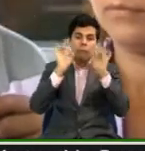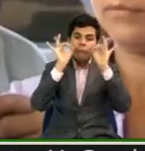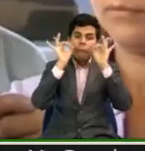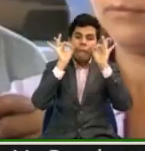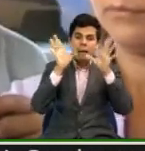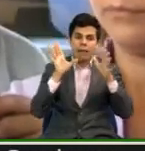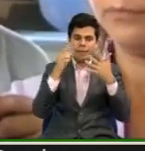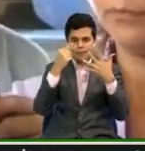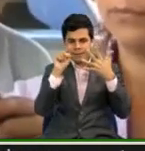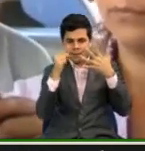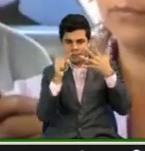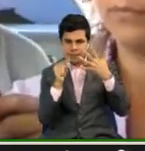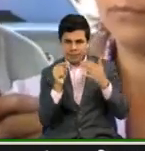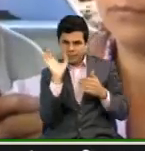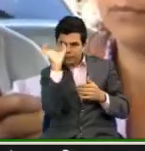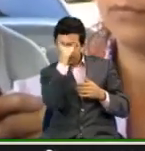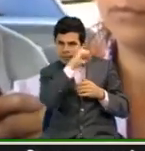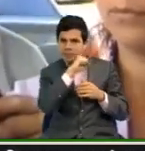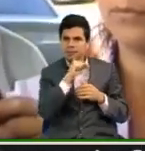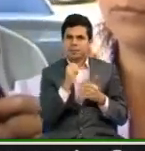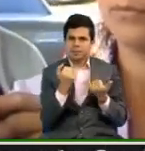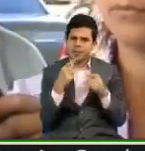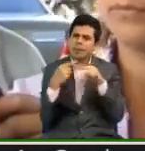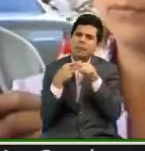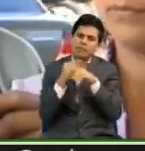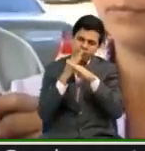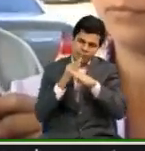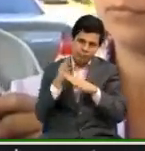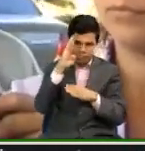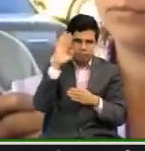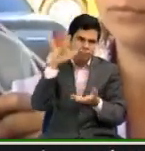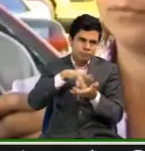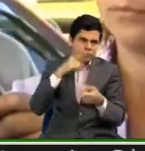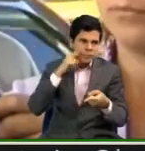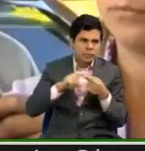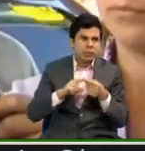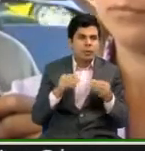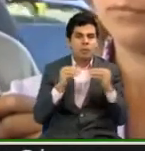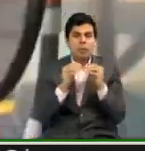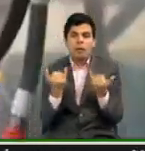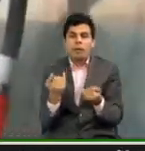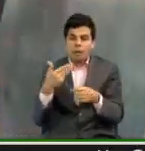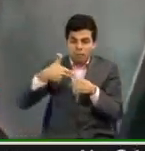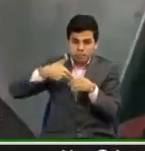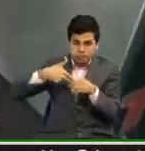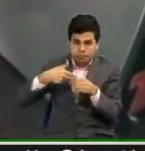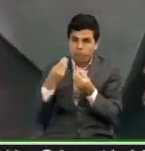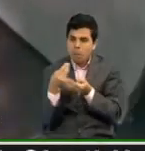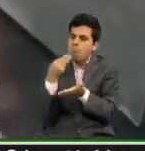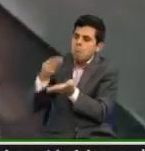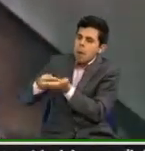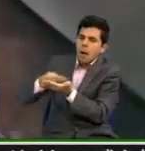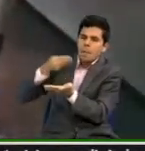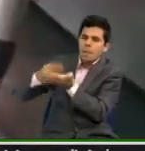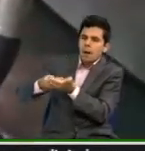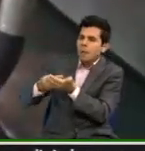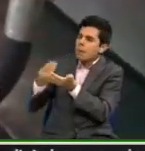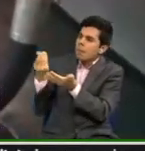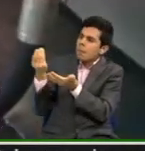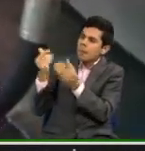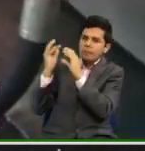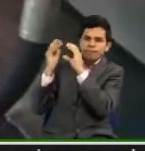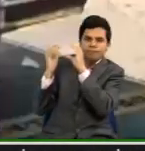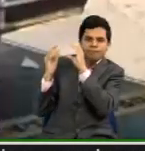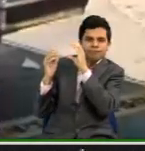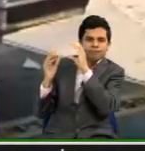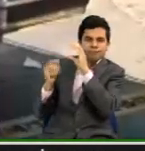que ellos estén evitar riñas. Segundo, se está moviendo mucho dinero en efectivo en las bombas de combustible y esto nos puede generar posibles